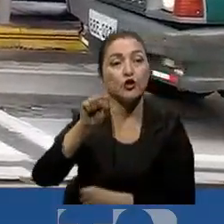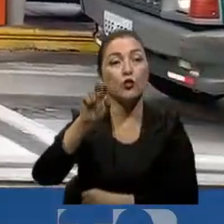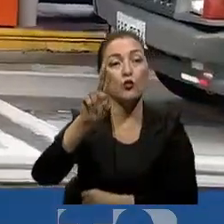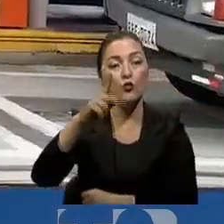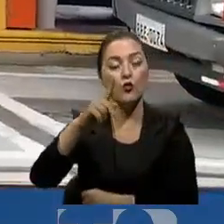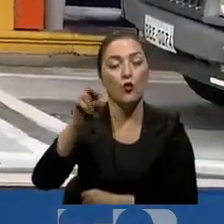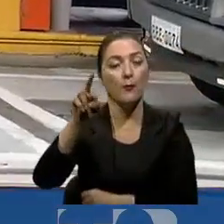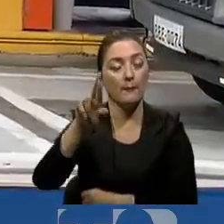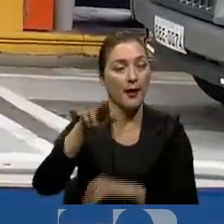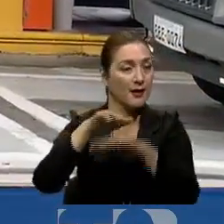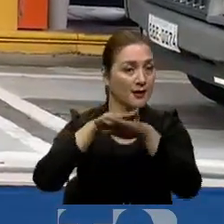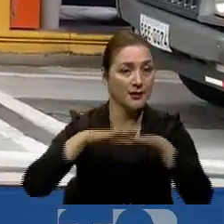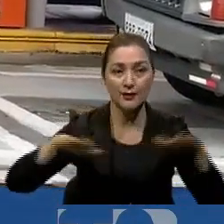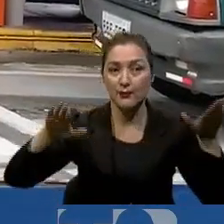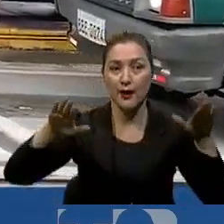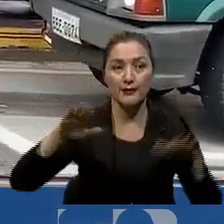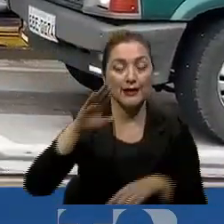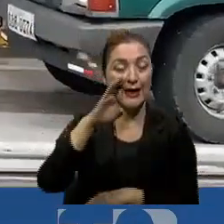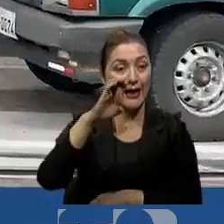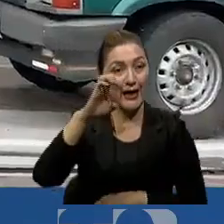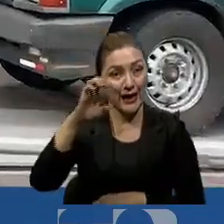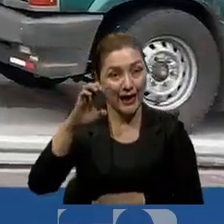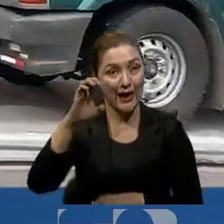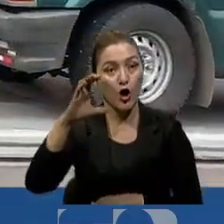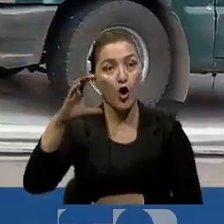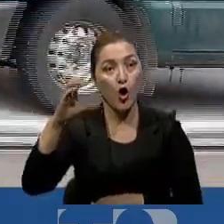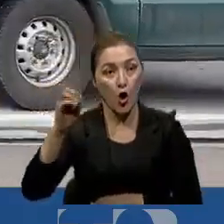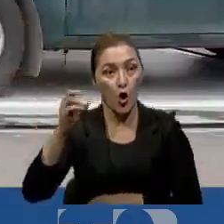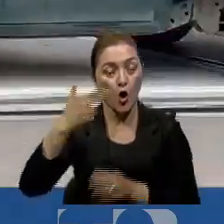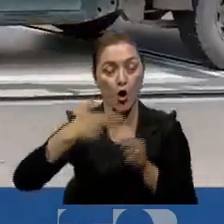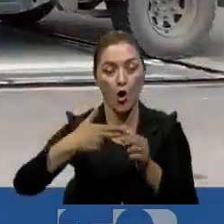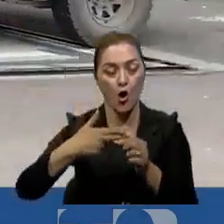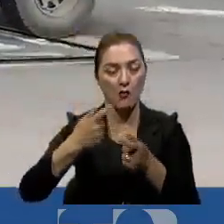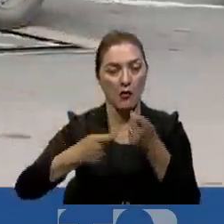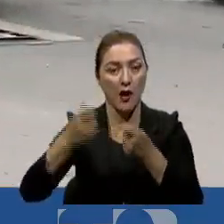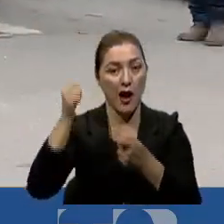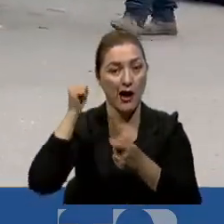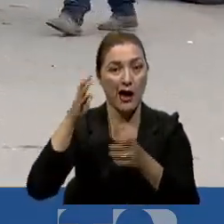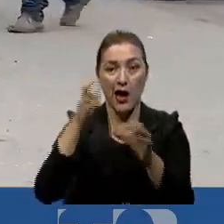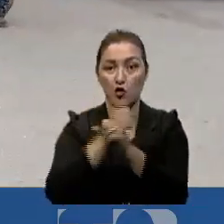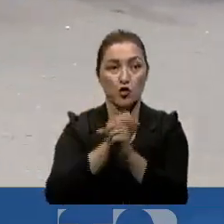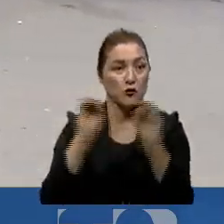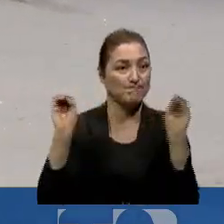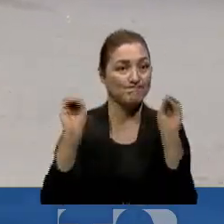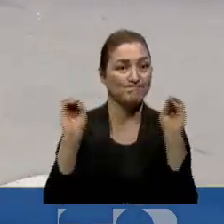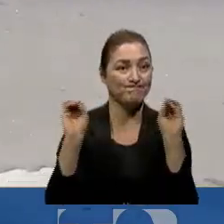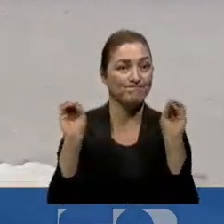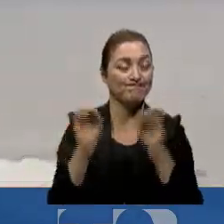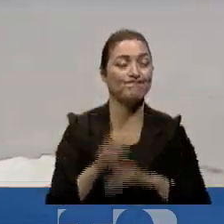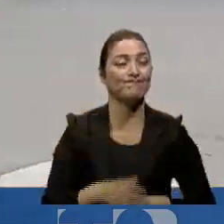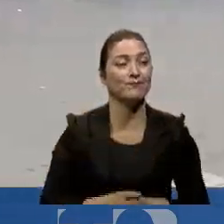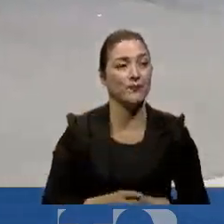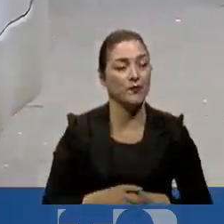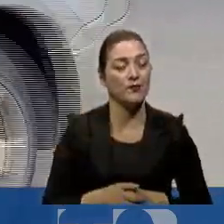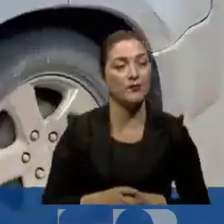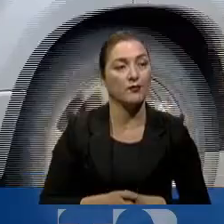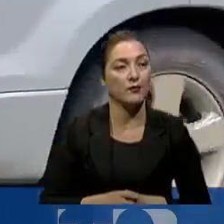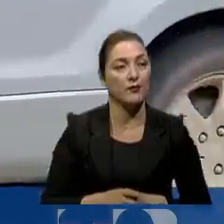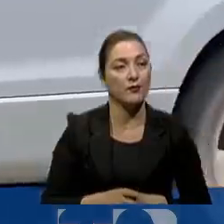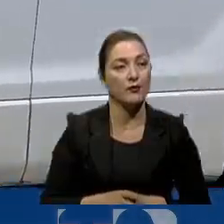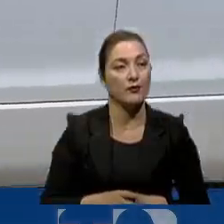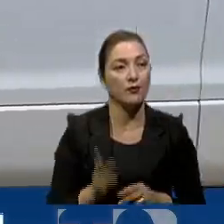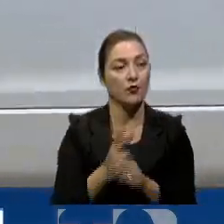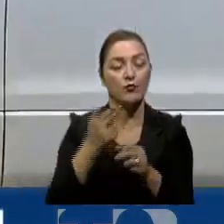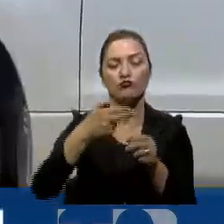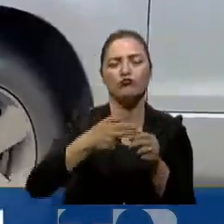Sin embargo, la gasolina Eco ya no se está comercializando desde anoche, según se ha dado a conocer. Hay desabastecimiento de este